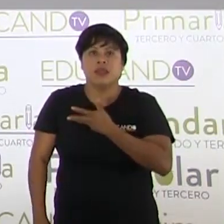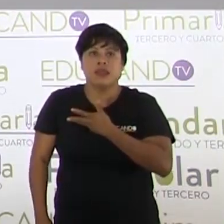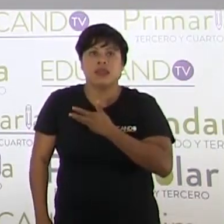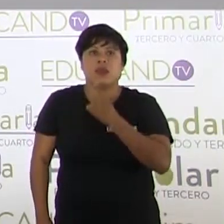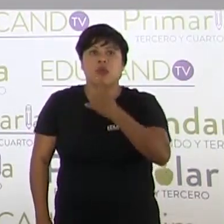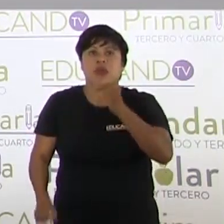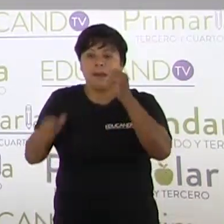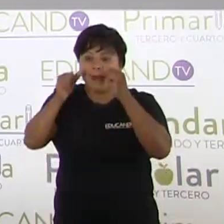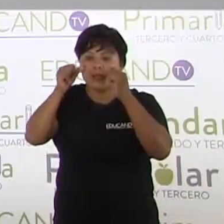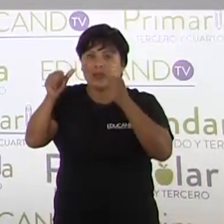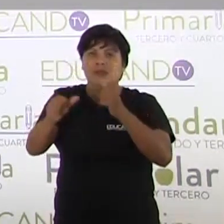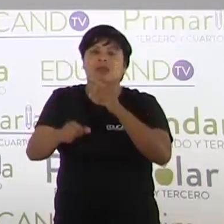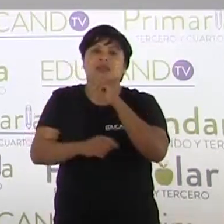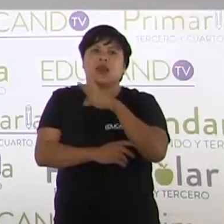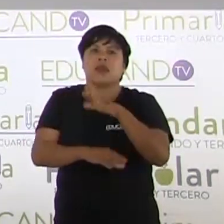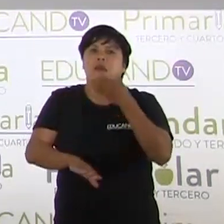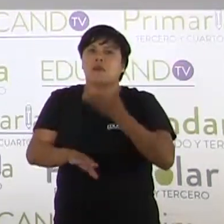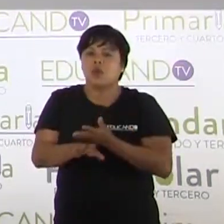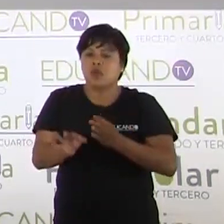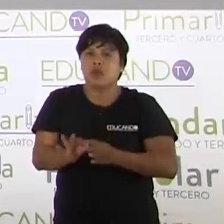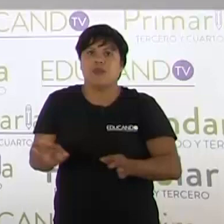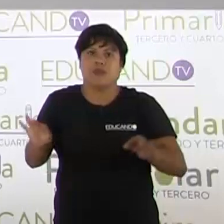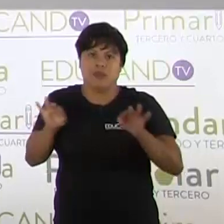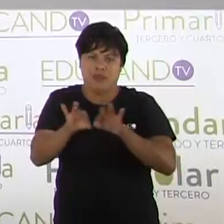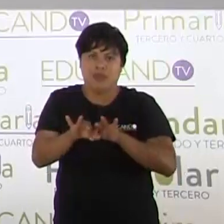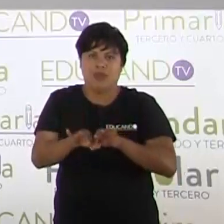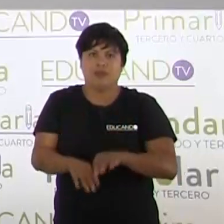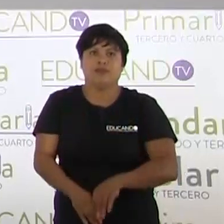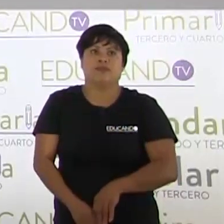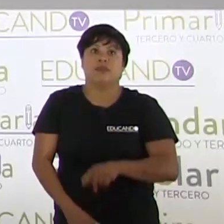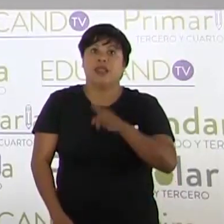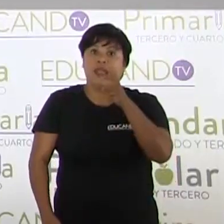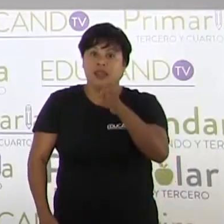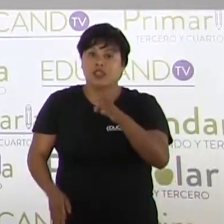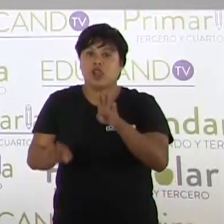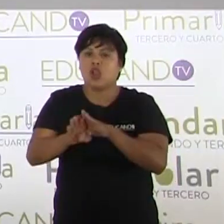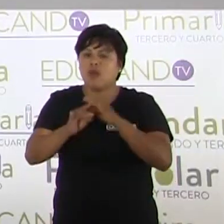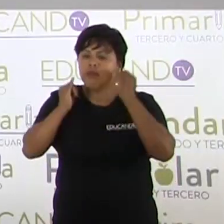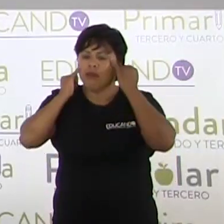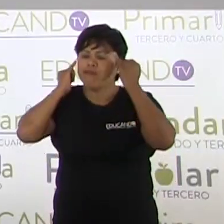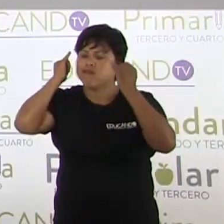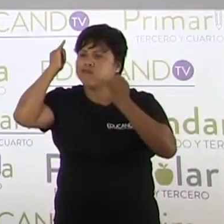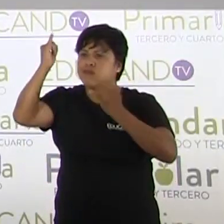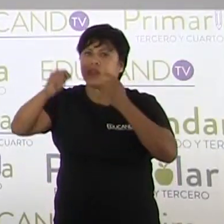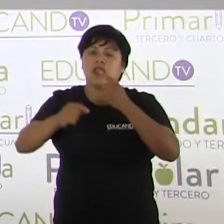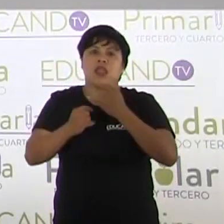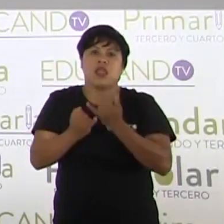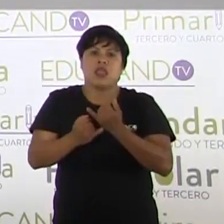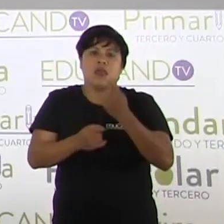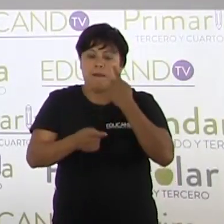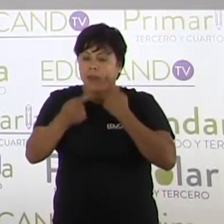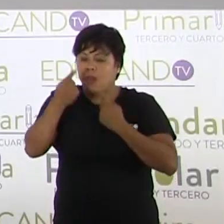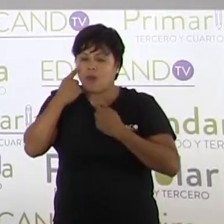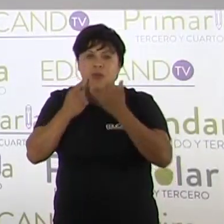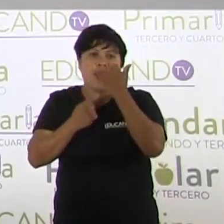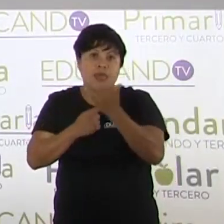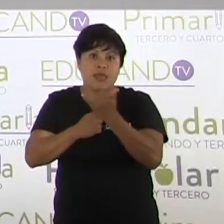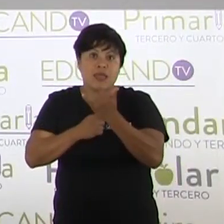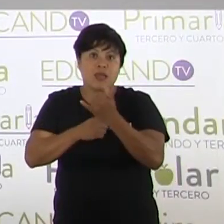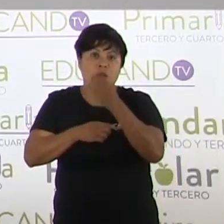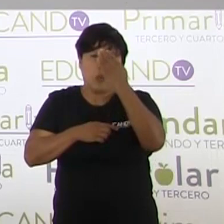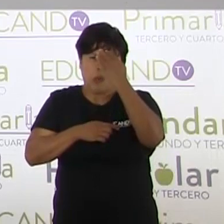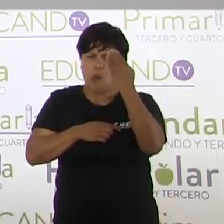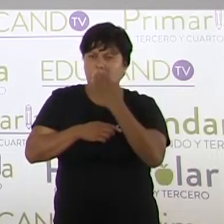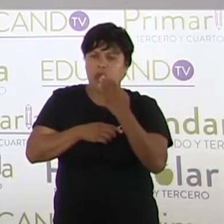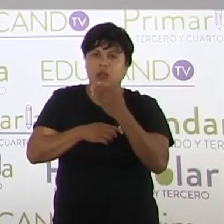una presencia también muy importante. La fantasía, la melancolía y lo exótico. La fantasía